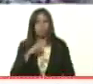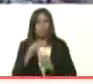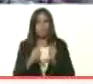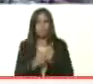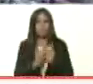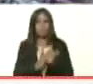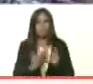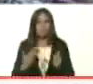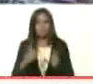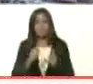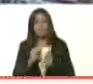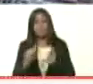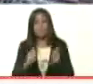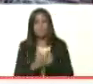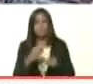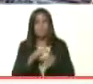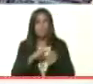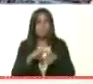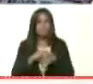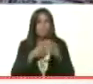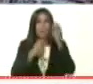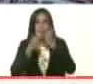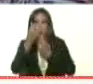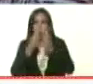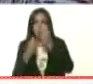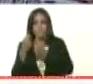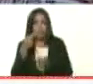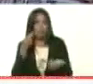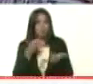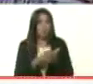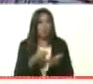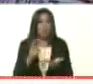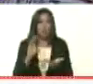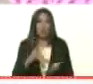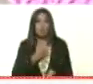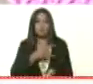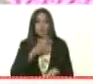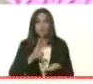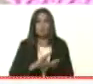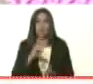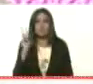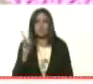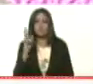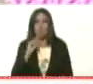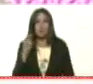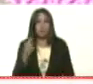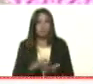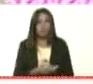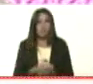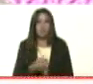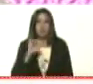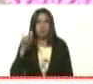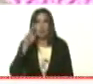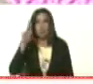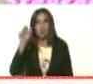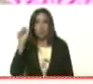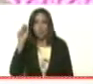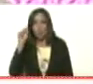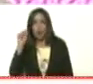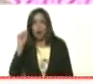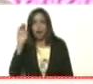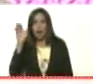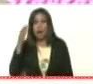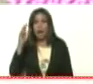viceministro, Juan Arias, él es economista, graduado en la Universidad Central de Venezuela, Juan Bautista Arias